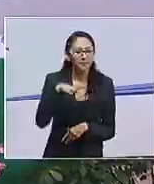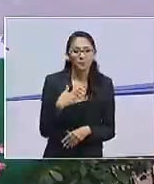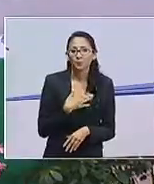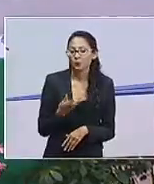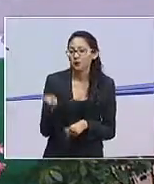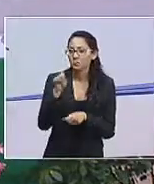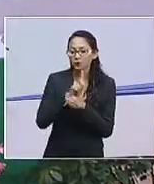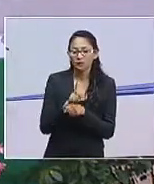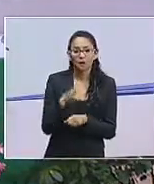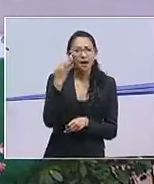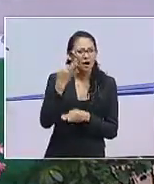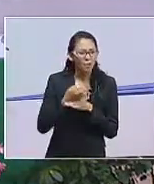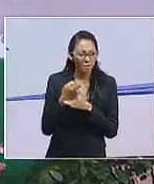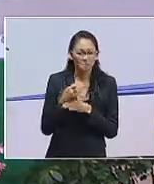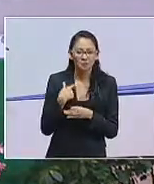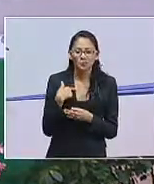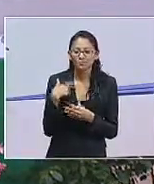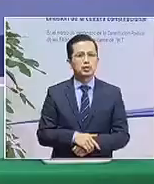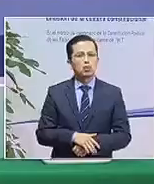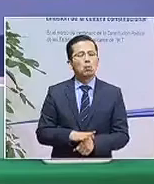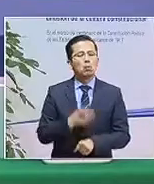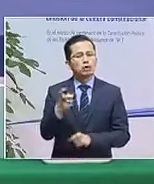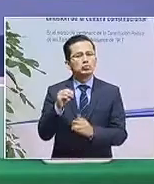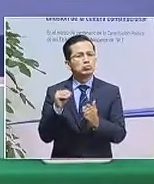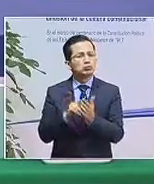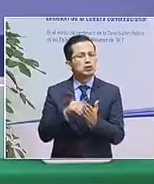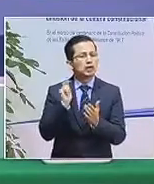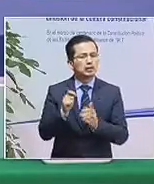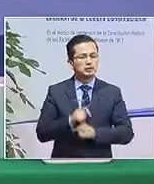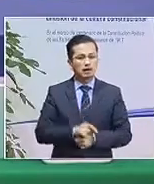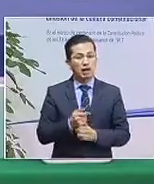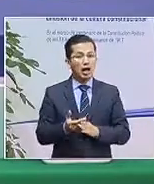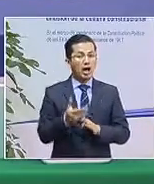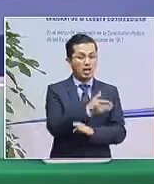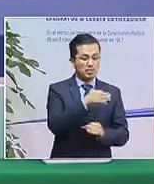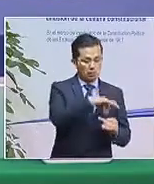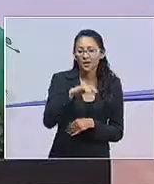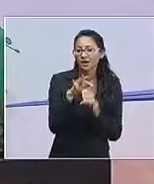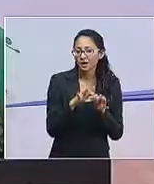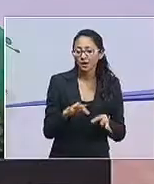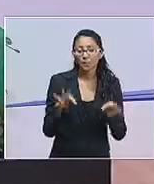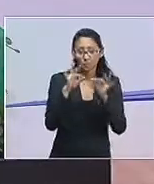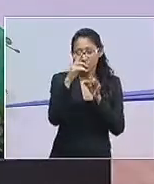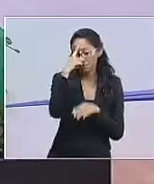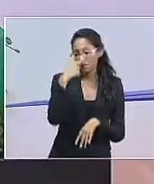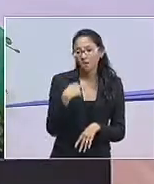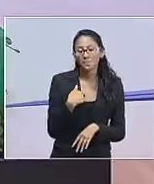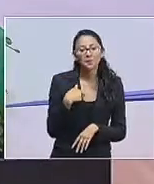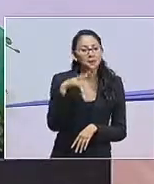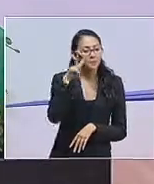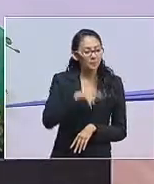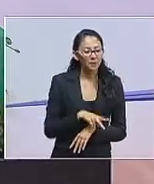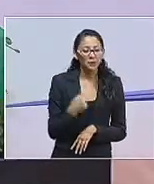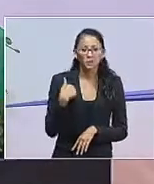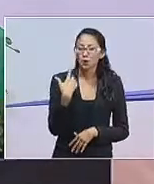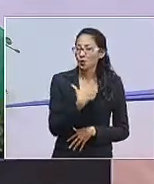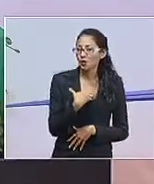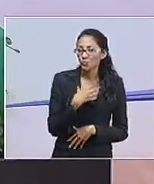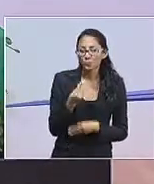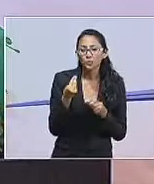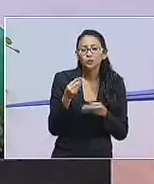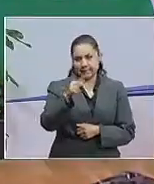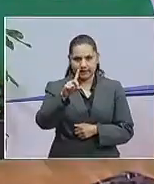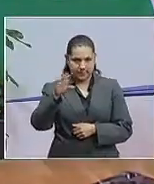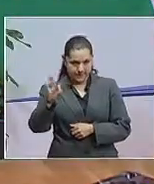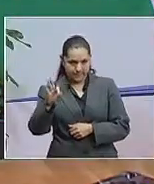red de bibliotecas del poder judicial de la federación estuvo integrado por tres conferencias magistrales la mesa redonda derechos fundamentales y